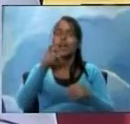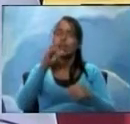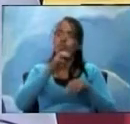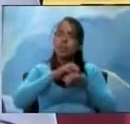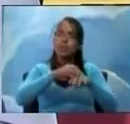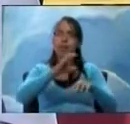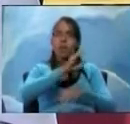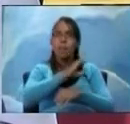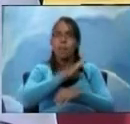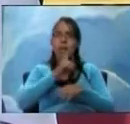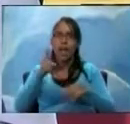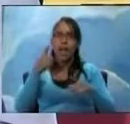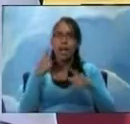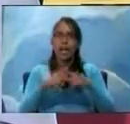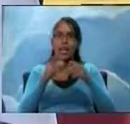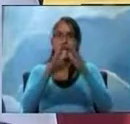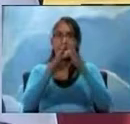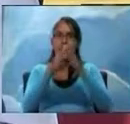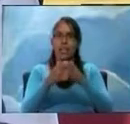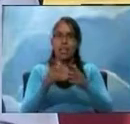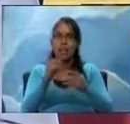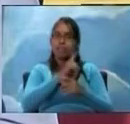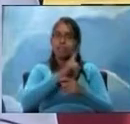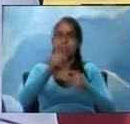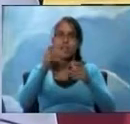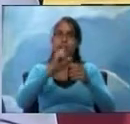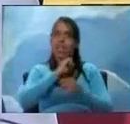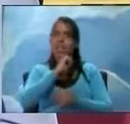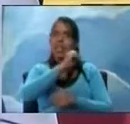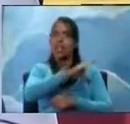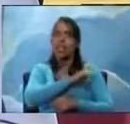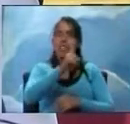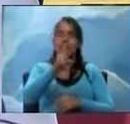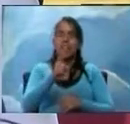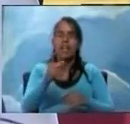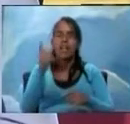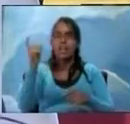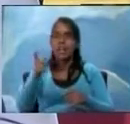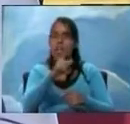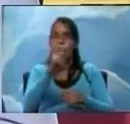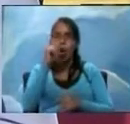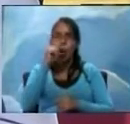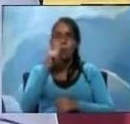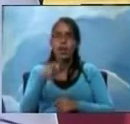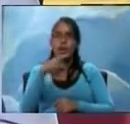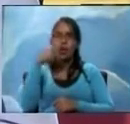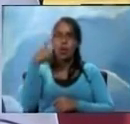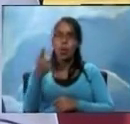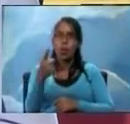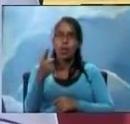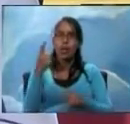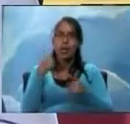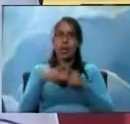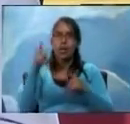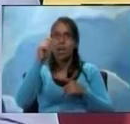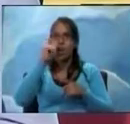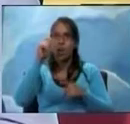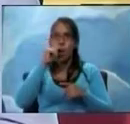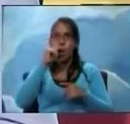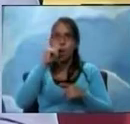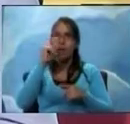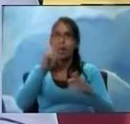Esto me lleva a mí a aquella parábola del samaritano, cuando aquel